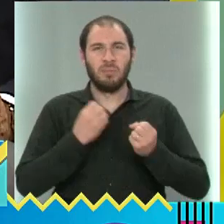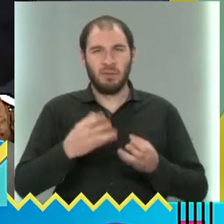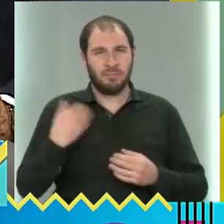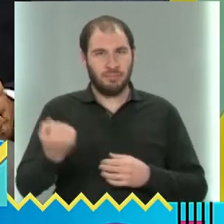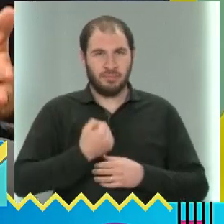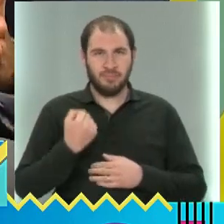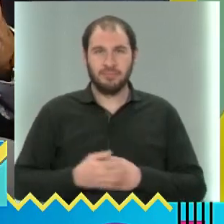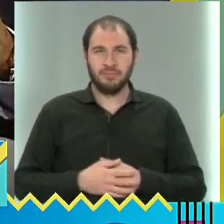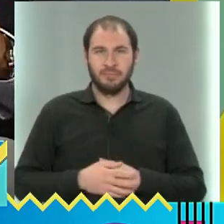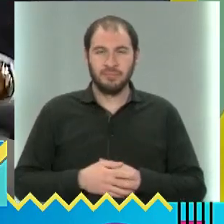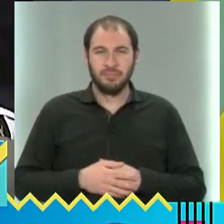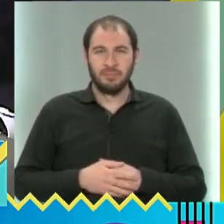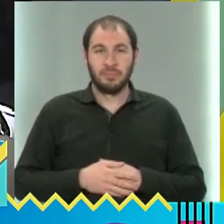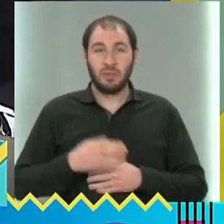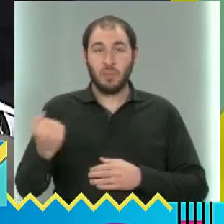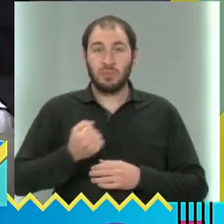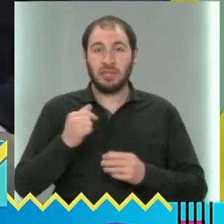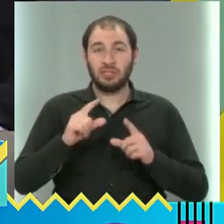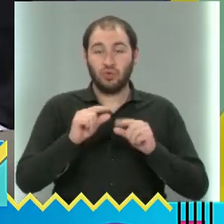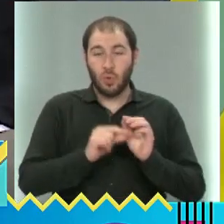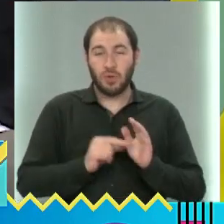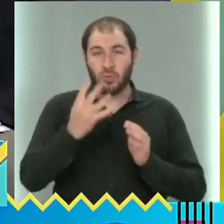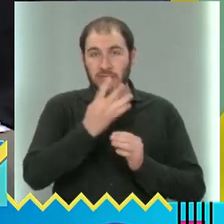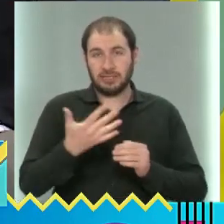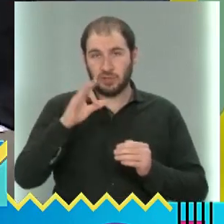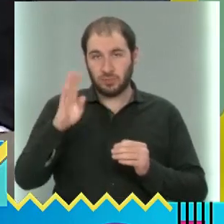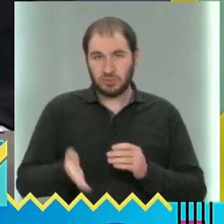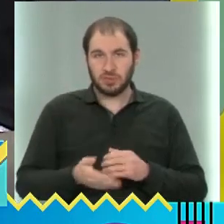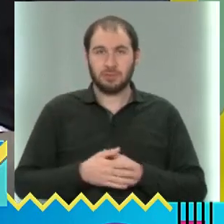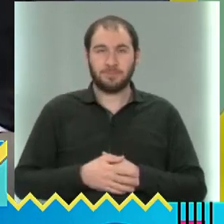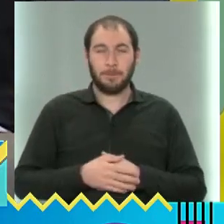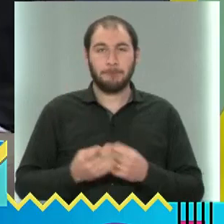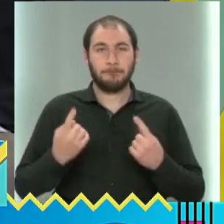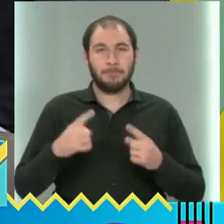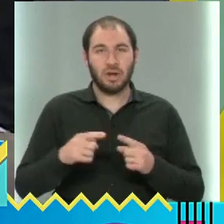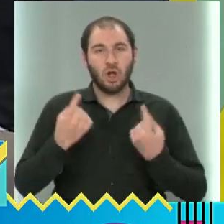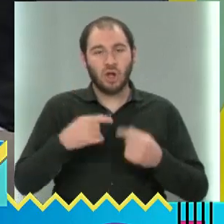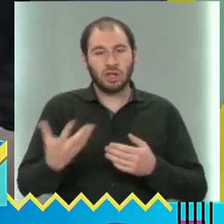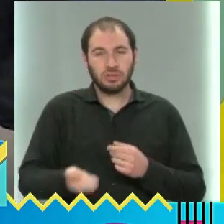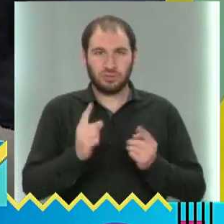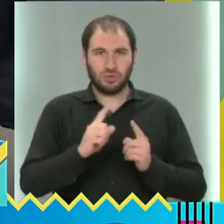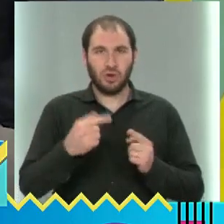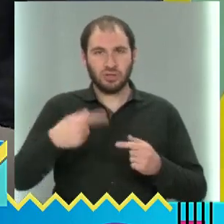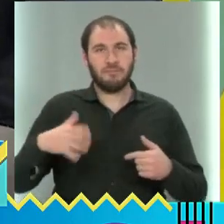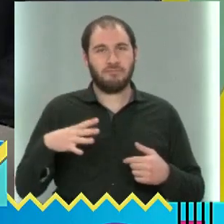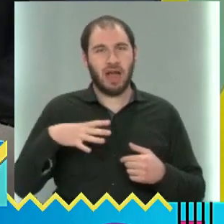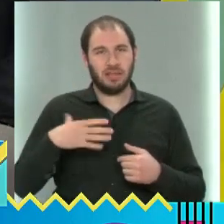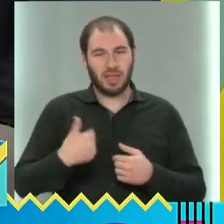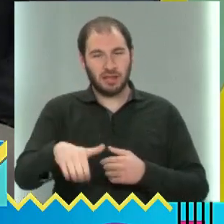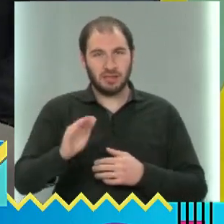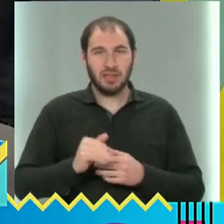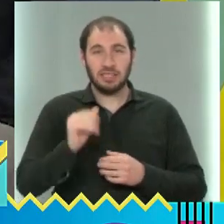importante. Y es importante el número del 45%, pero no por lo que se ha alcanzado, sino por lo que falta. Por